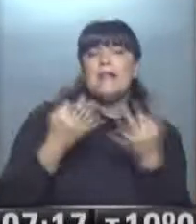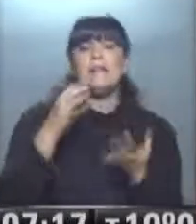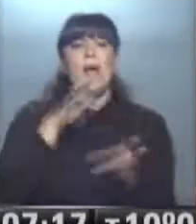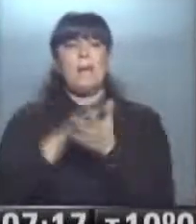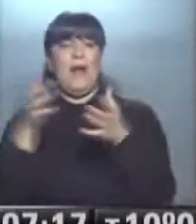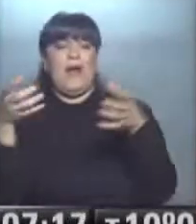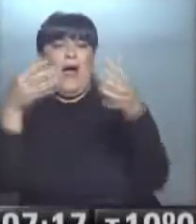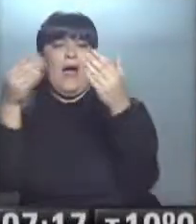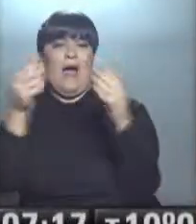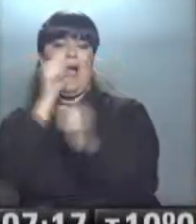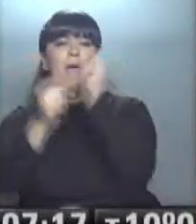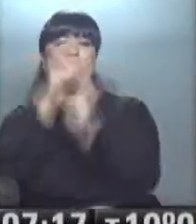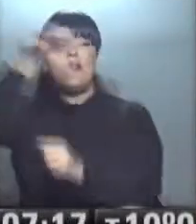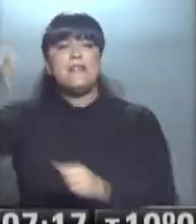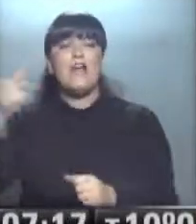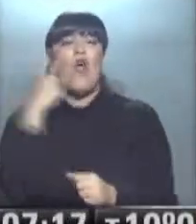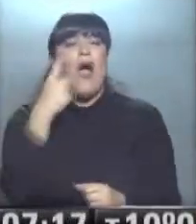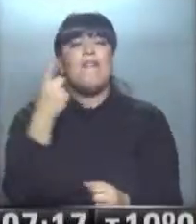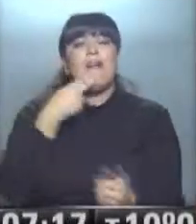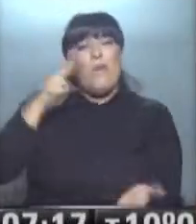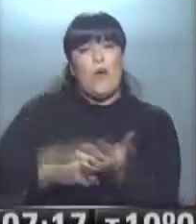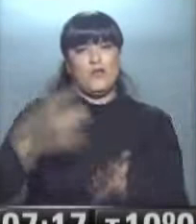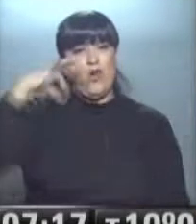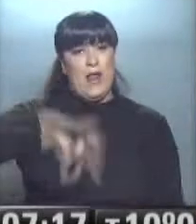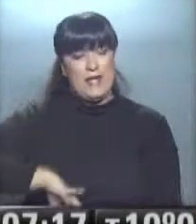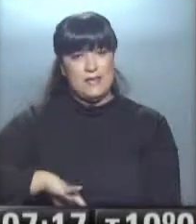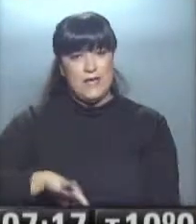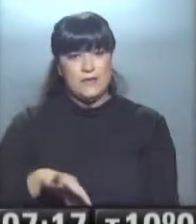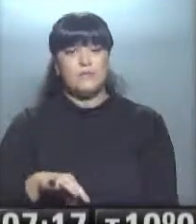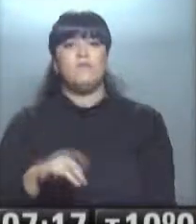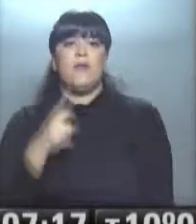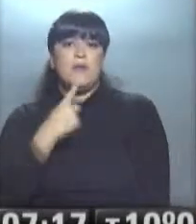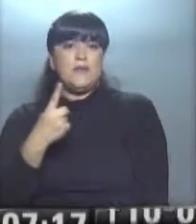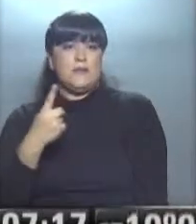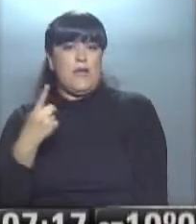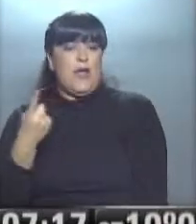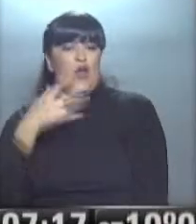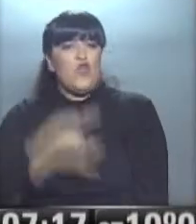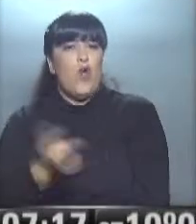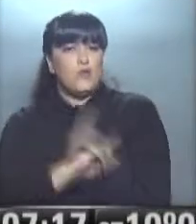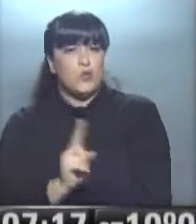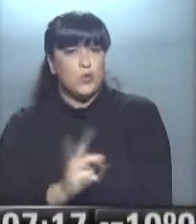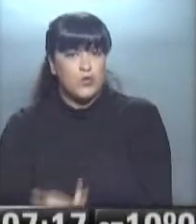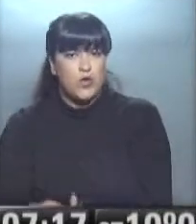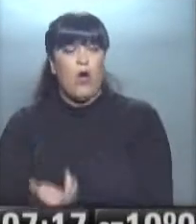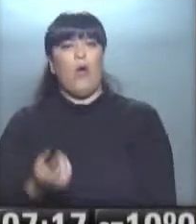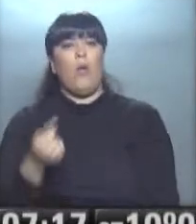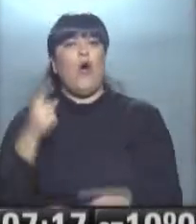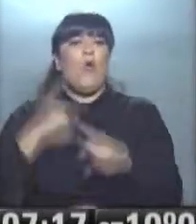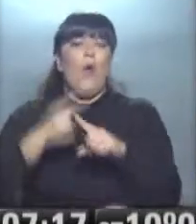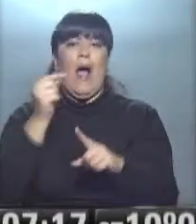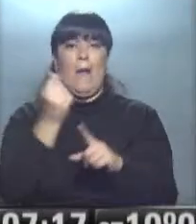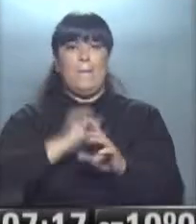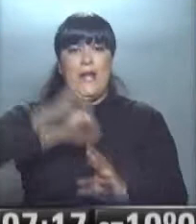empresarias la aplicación de un impuesto a las ganancias al que consideró injusto debido a su congelamiento pese al aumento de los precios